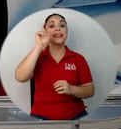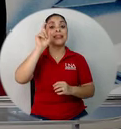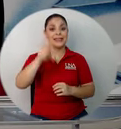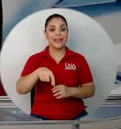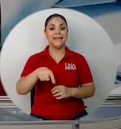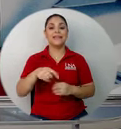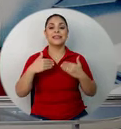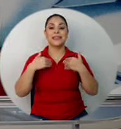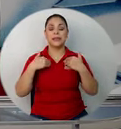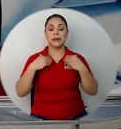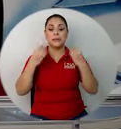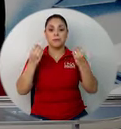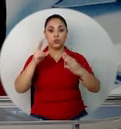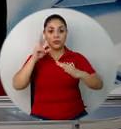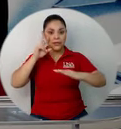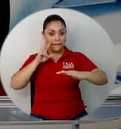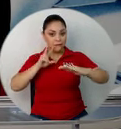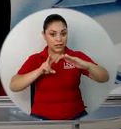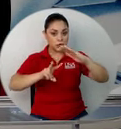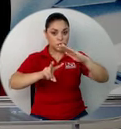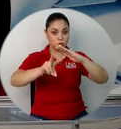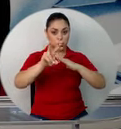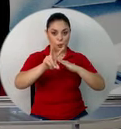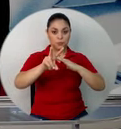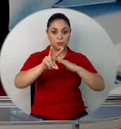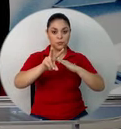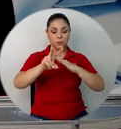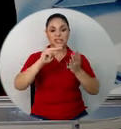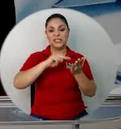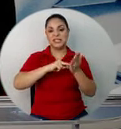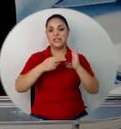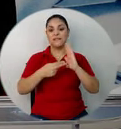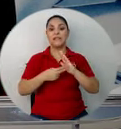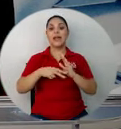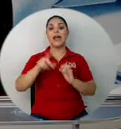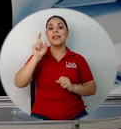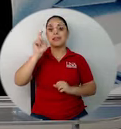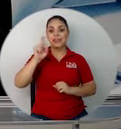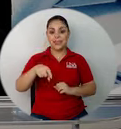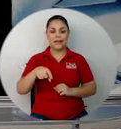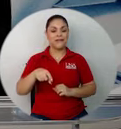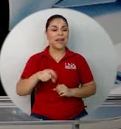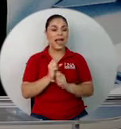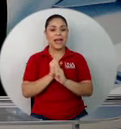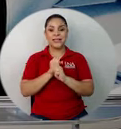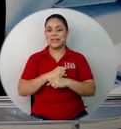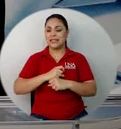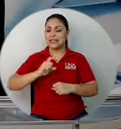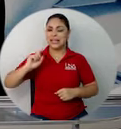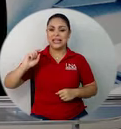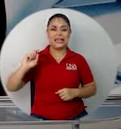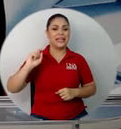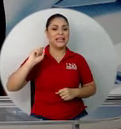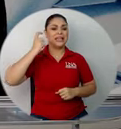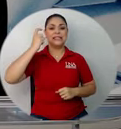yo, muy visionaria en términos de que tiene que hacer un extraordinario manejo de